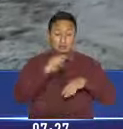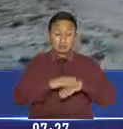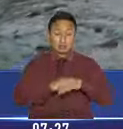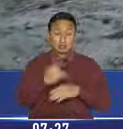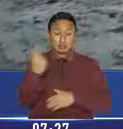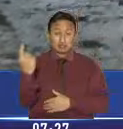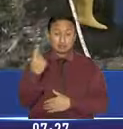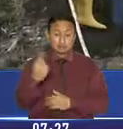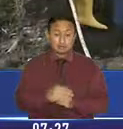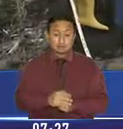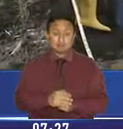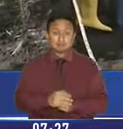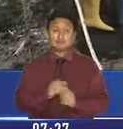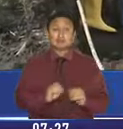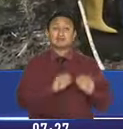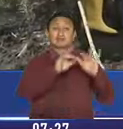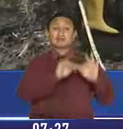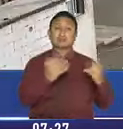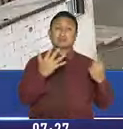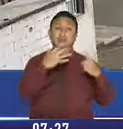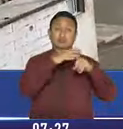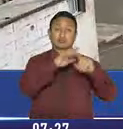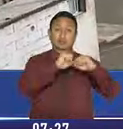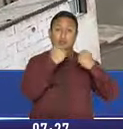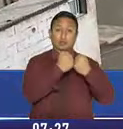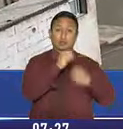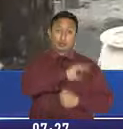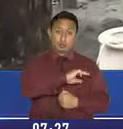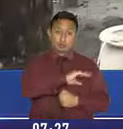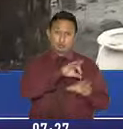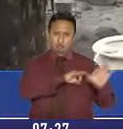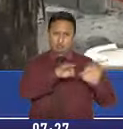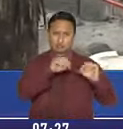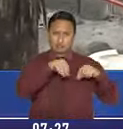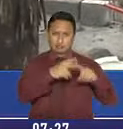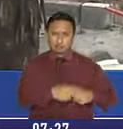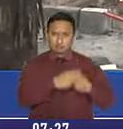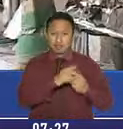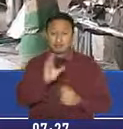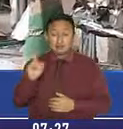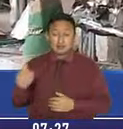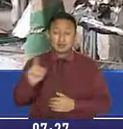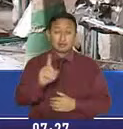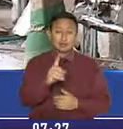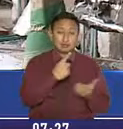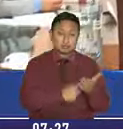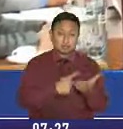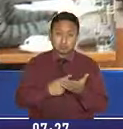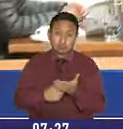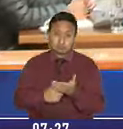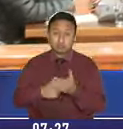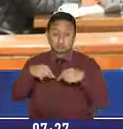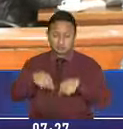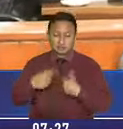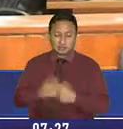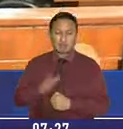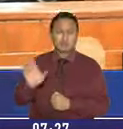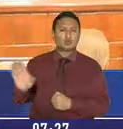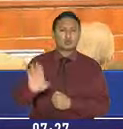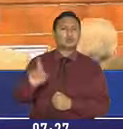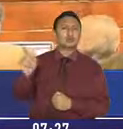Inclusión Social del municipio, indicó que se empezarán a analizar los casos uno por uno para conocer las necesidades de cada niño. Y